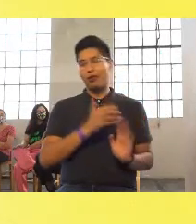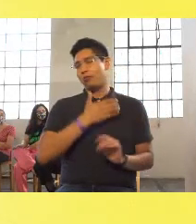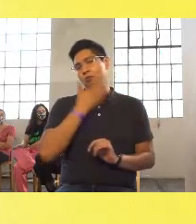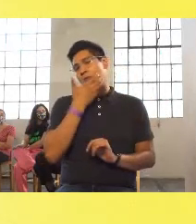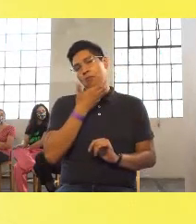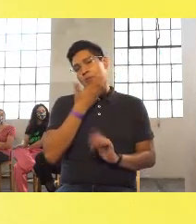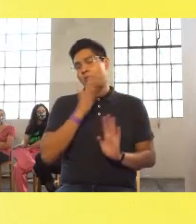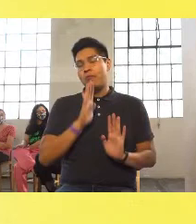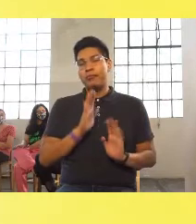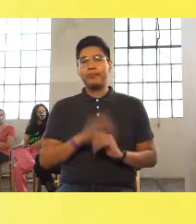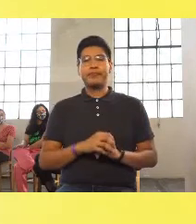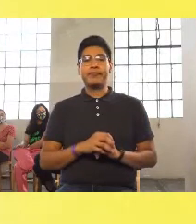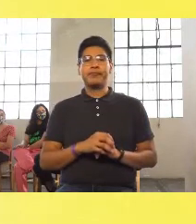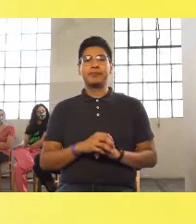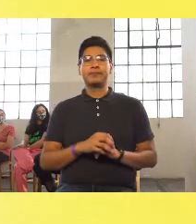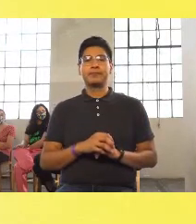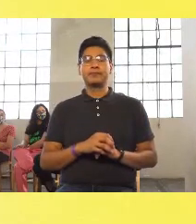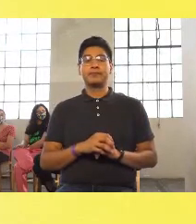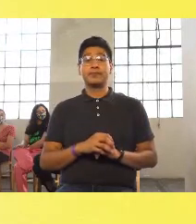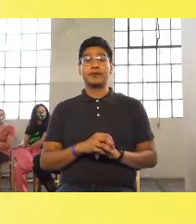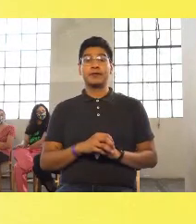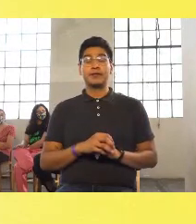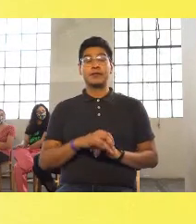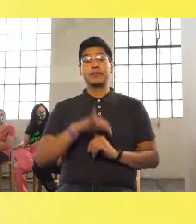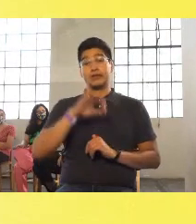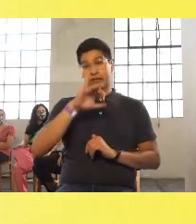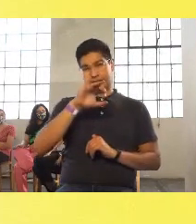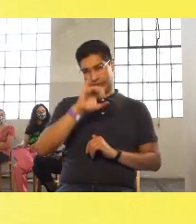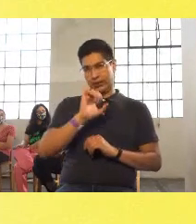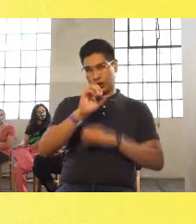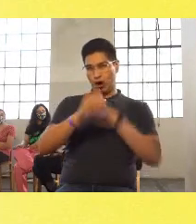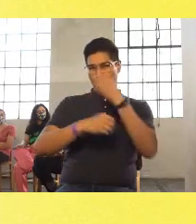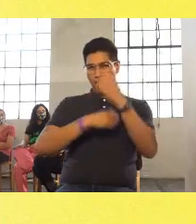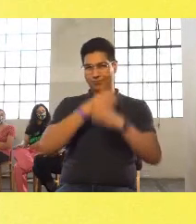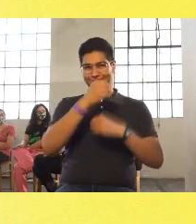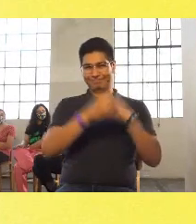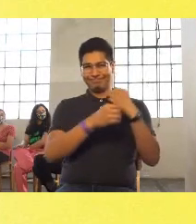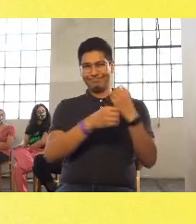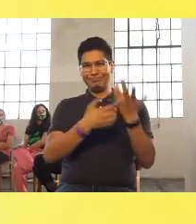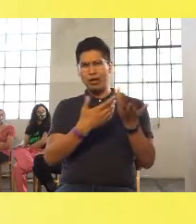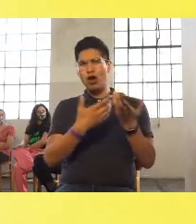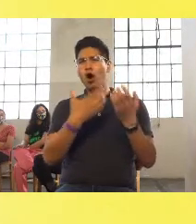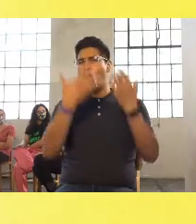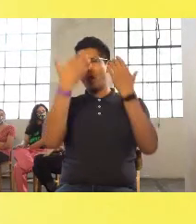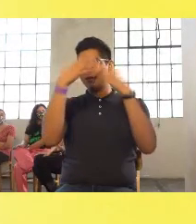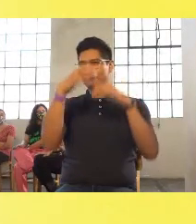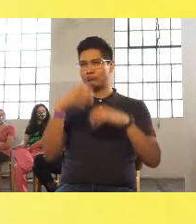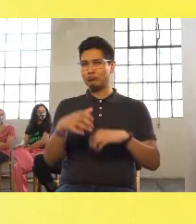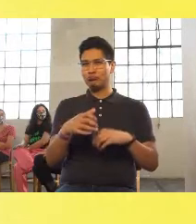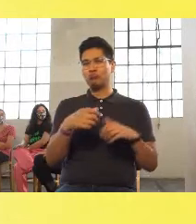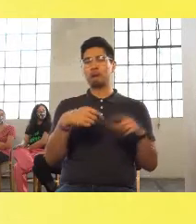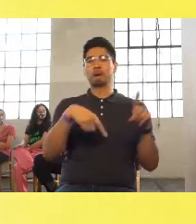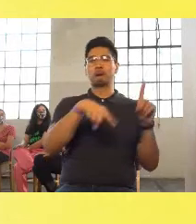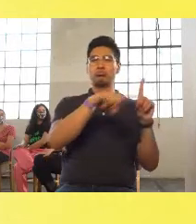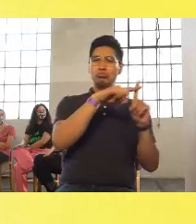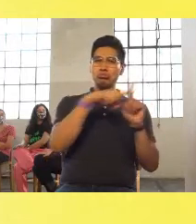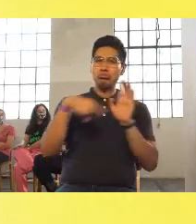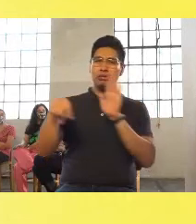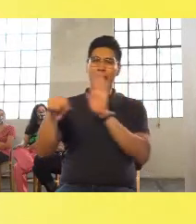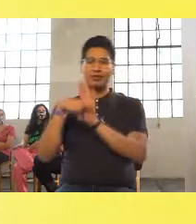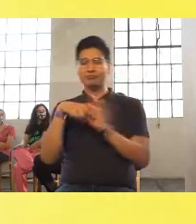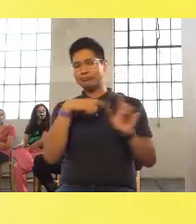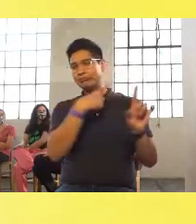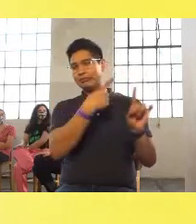Entonces, sí, a raíz de la pieza, pues un chorro de comentarios negativos, positivos, muchos increíbles y que me han llenado